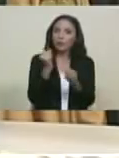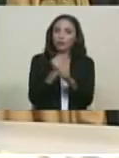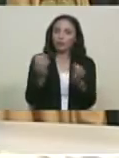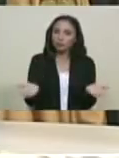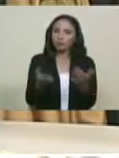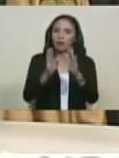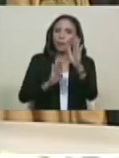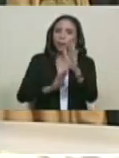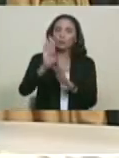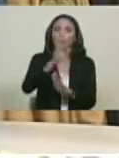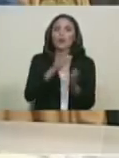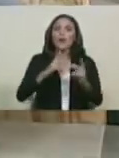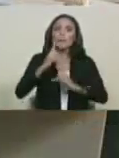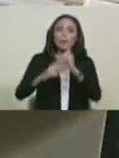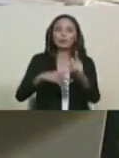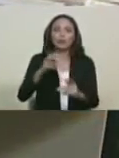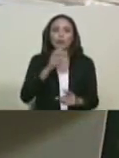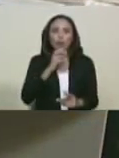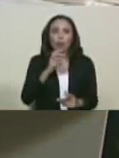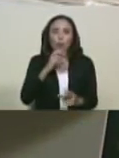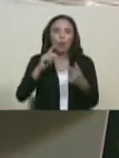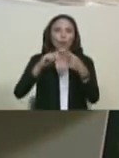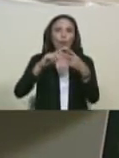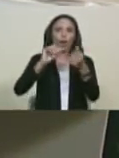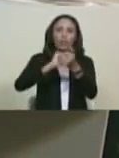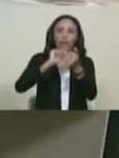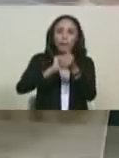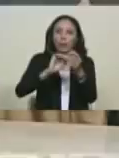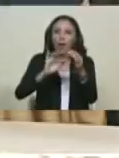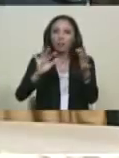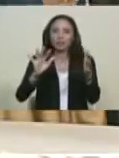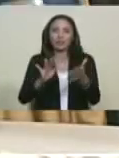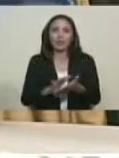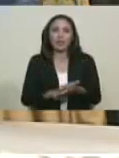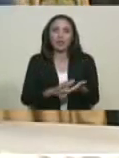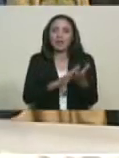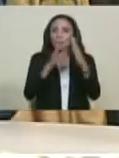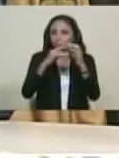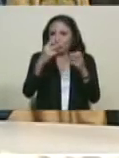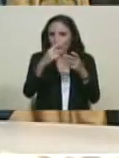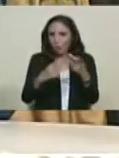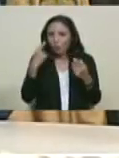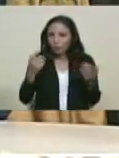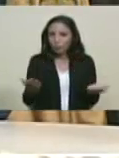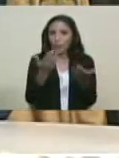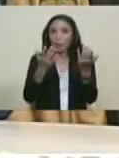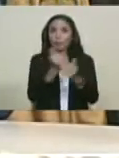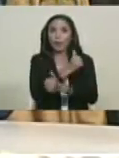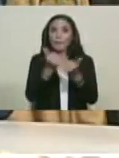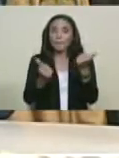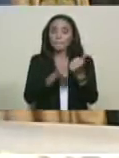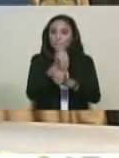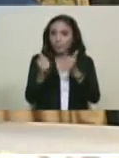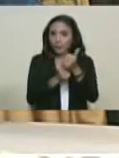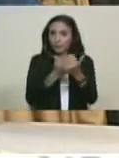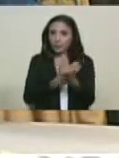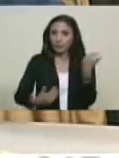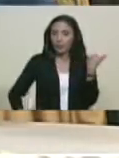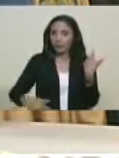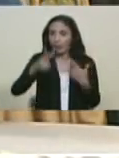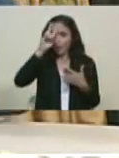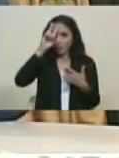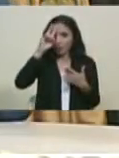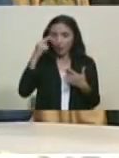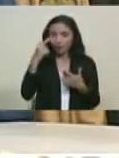producción de oro y de todos los minerales al máximo use tu responsabilidad tareck como vicepresidente aumentemos